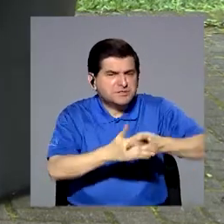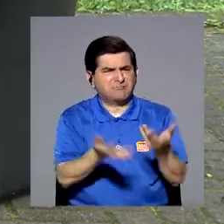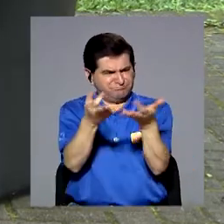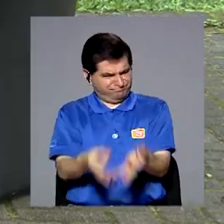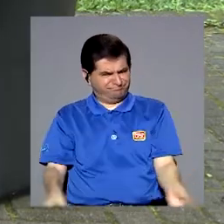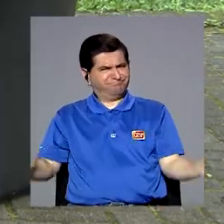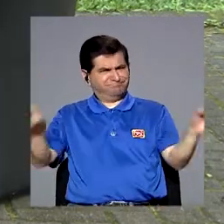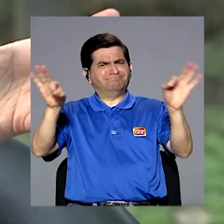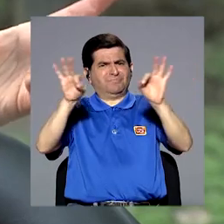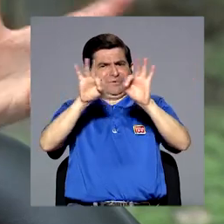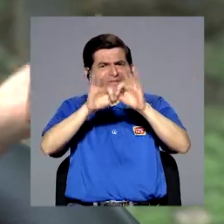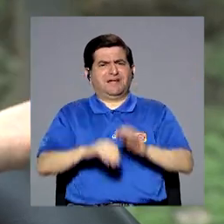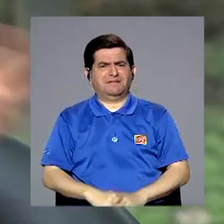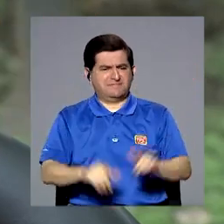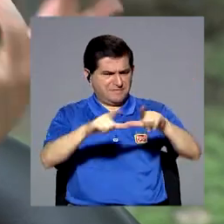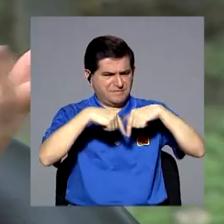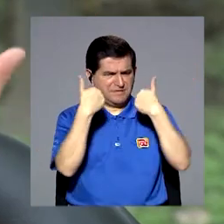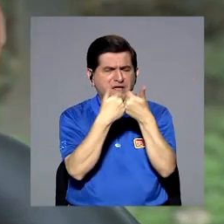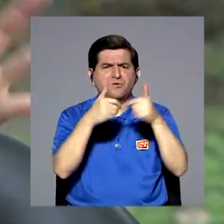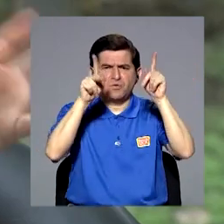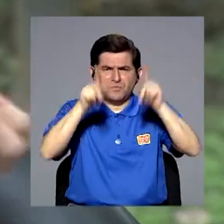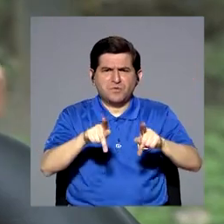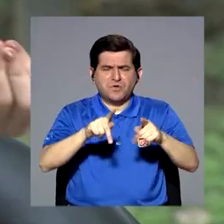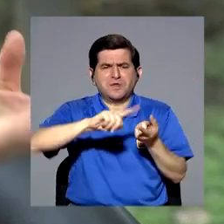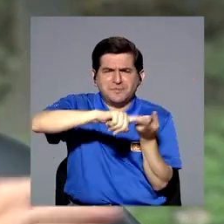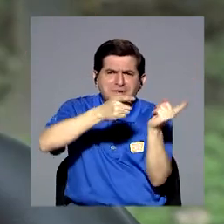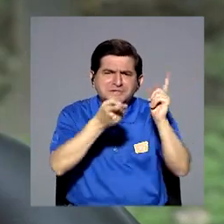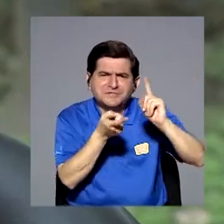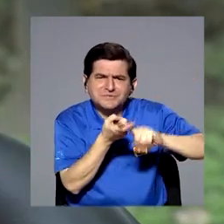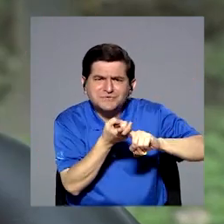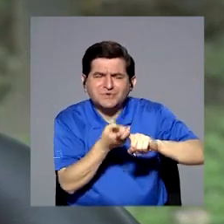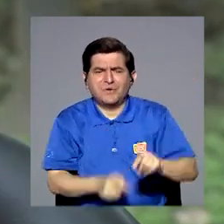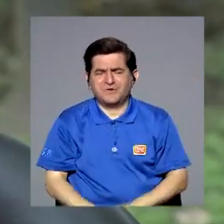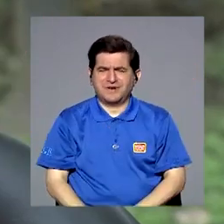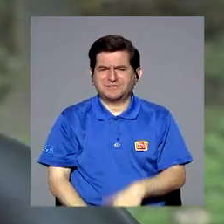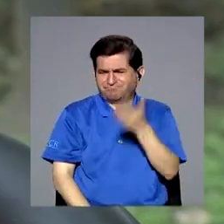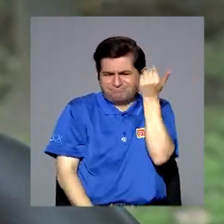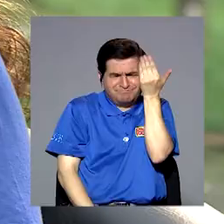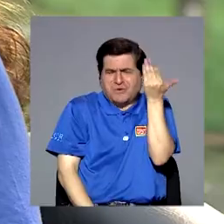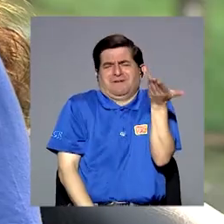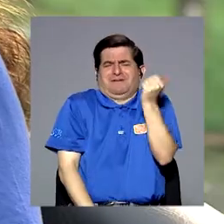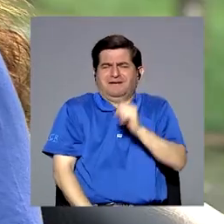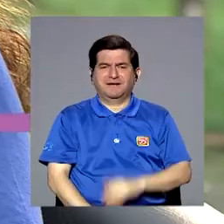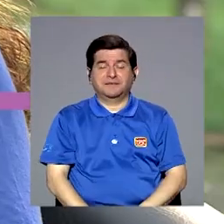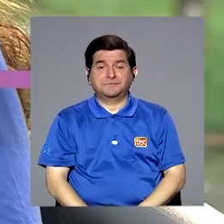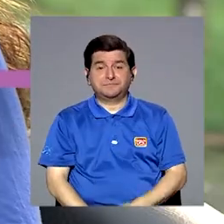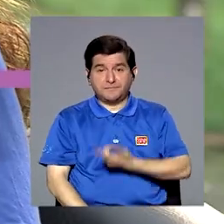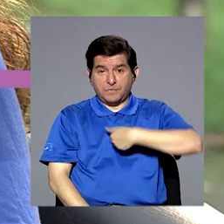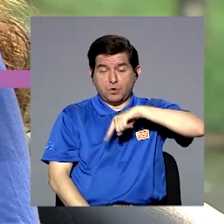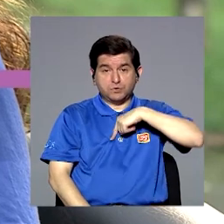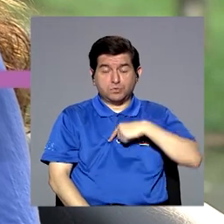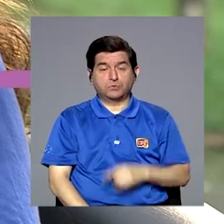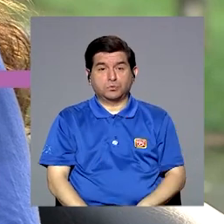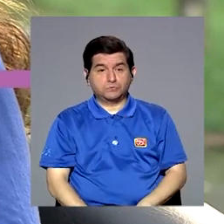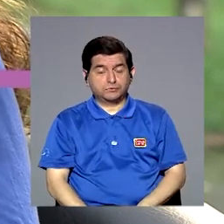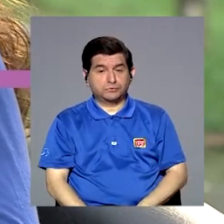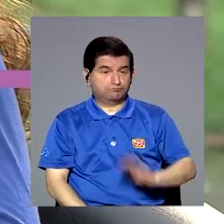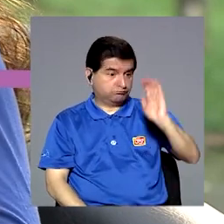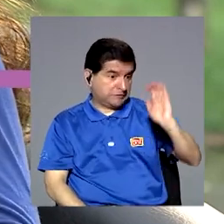por qué es importante los grupos de pares o ¿verdad? La relación con los amigos. Bueno, cuando somos